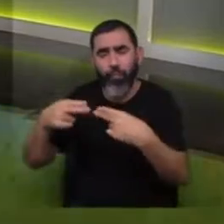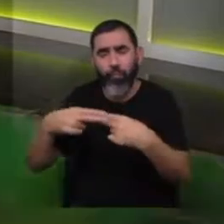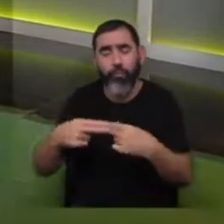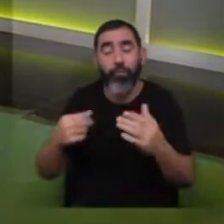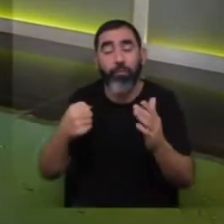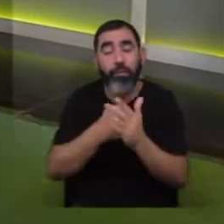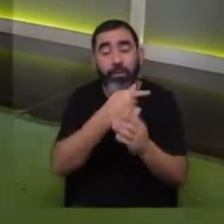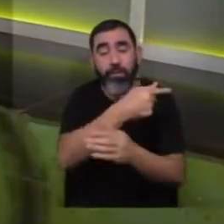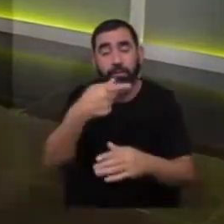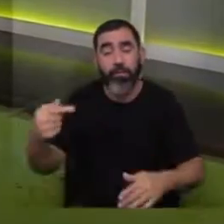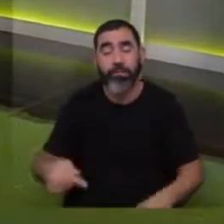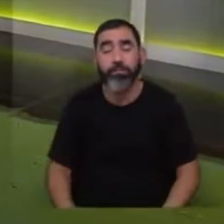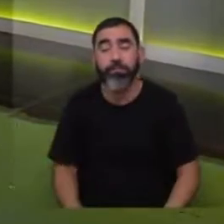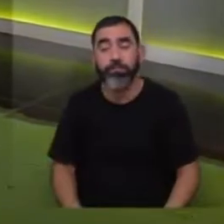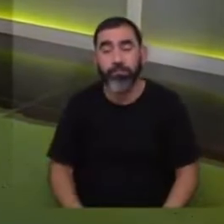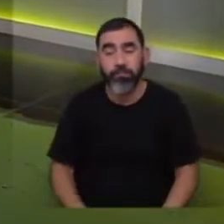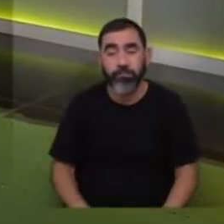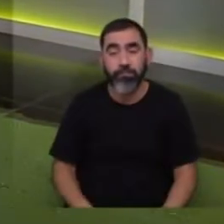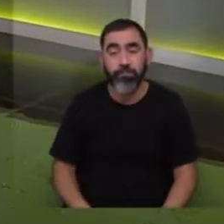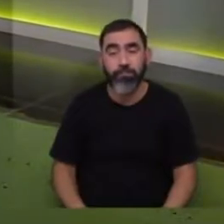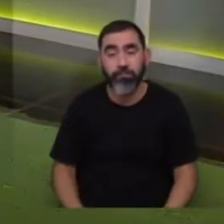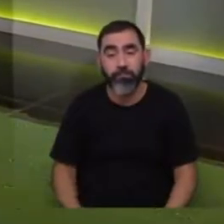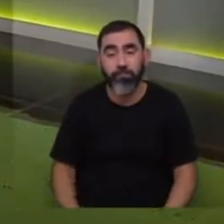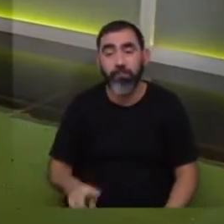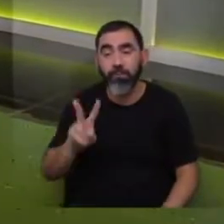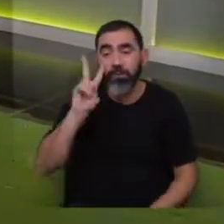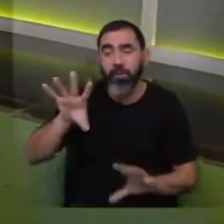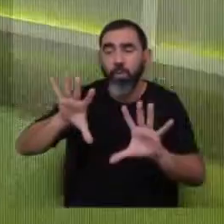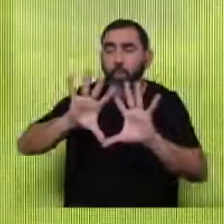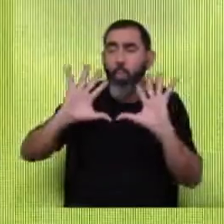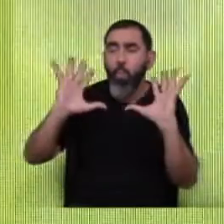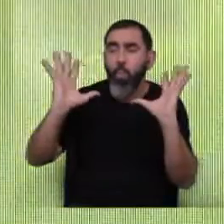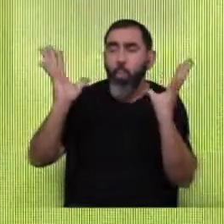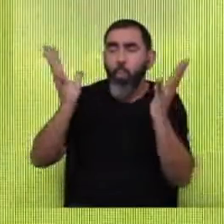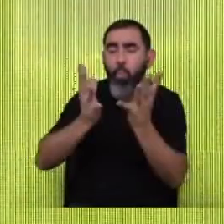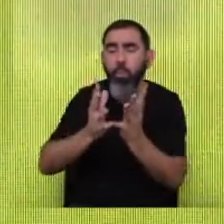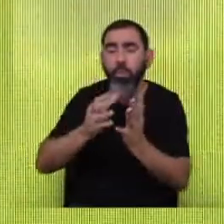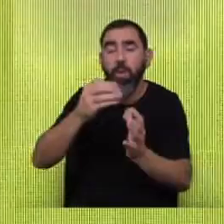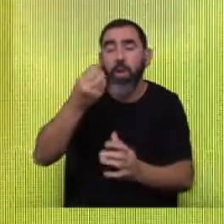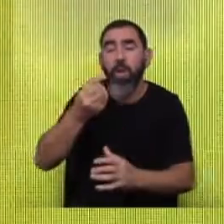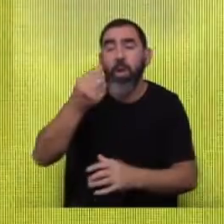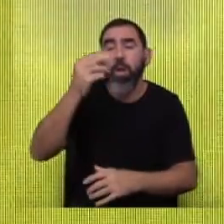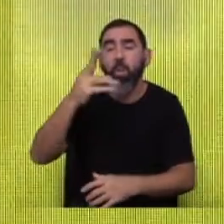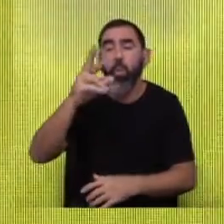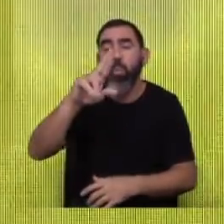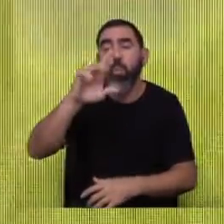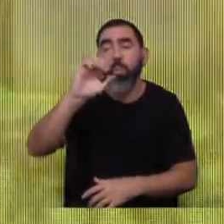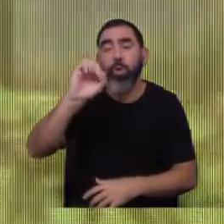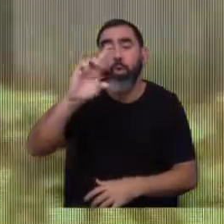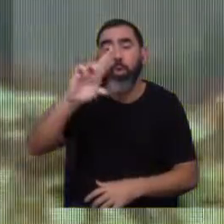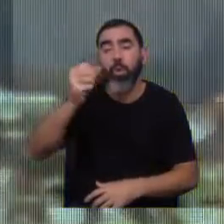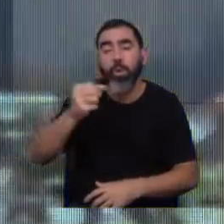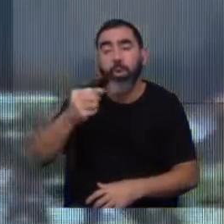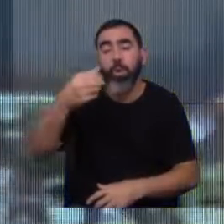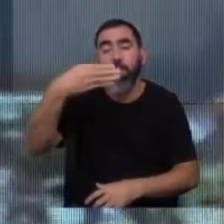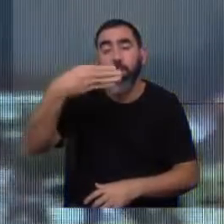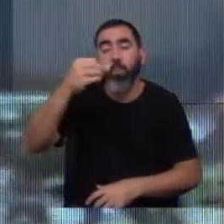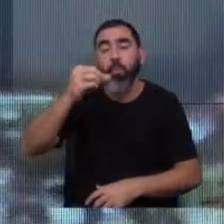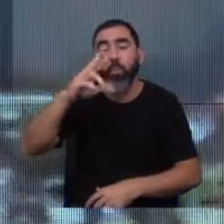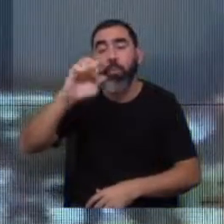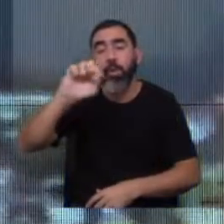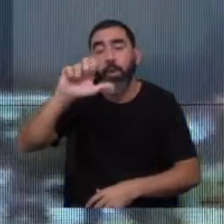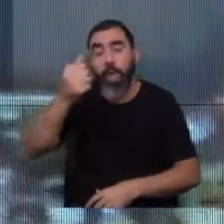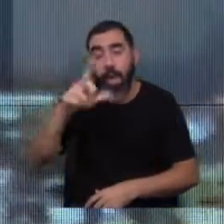fin de semana y mostraron lo que se puede ver en la Tierra, que es las auroras boreales. ¿Boreales? Y australes,